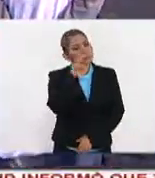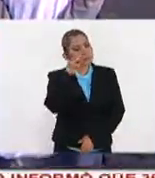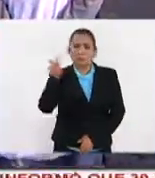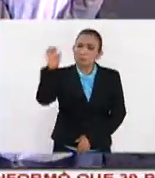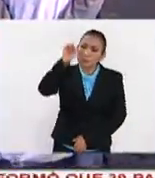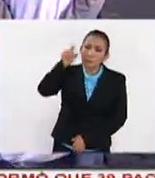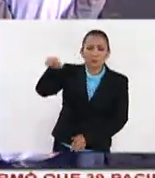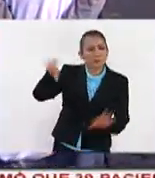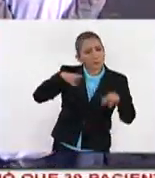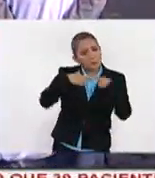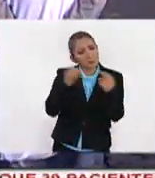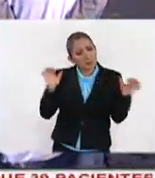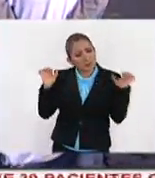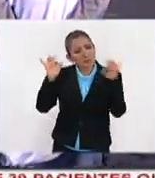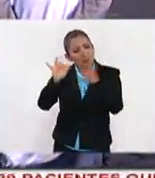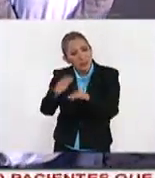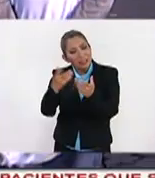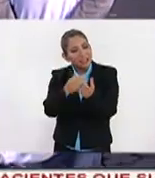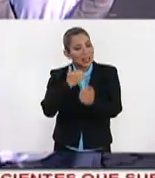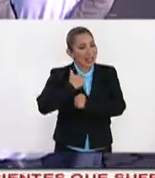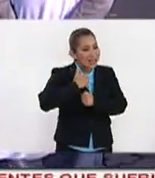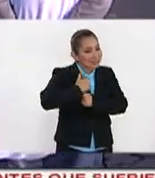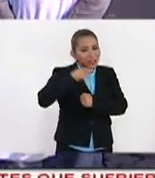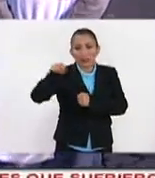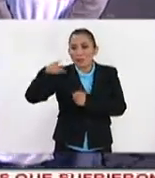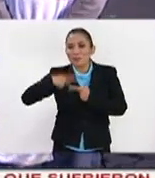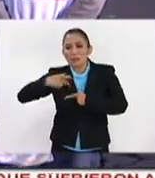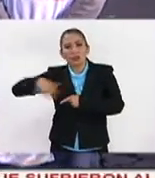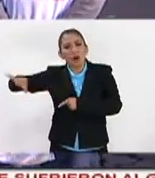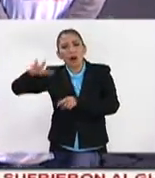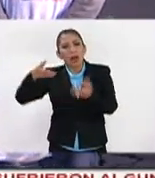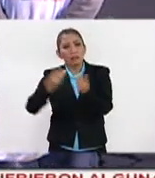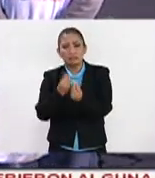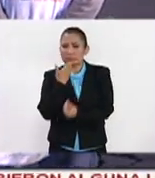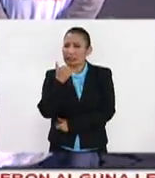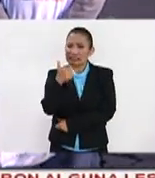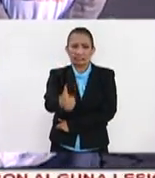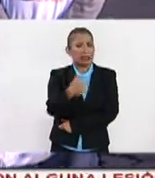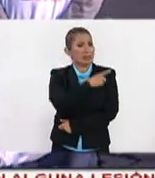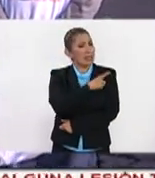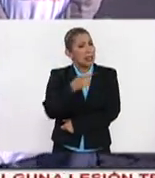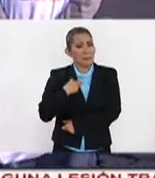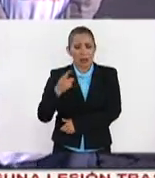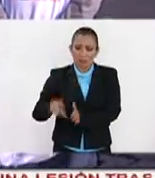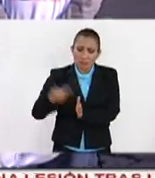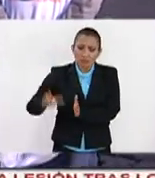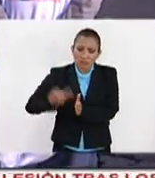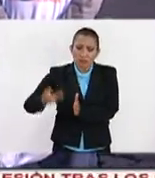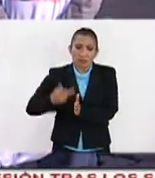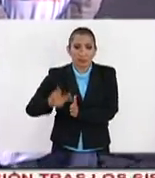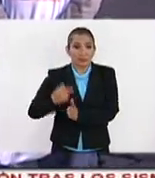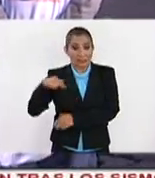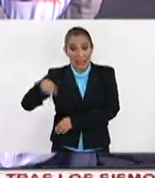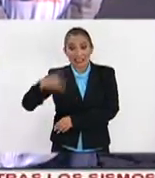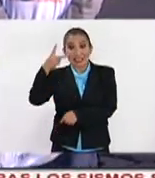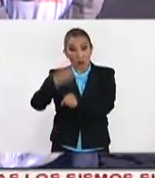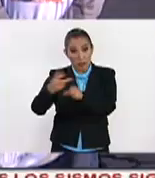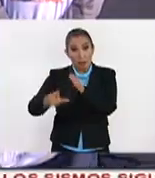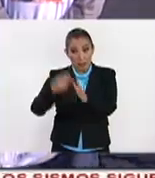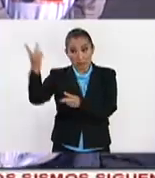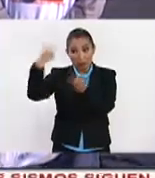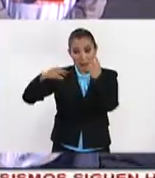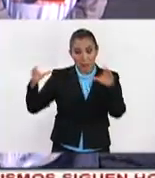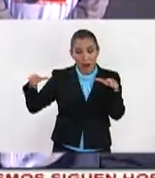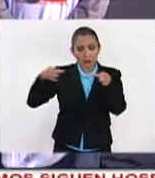parece esta convivencia que se da entre el ejército y la sociedad civil? Súper buena, deberían de hacerlo más continuo. Esta es la segunda ocasión